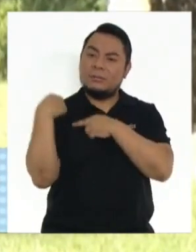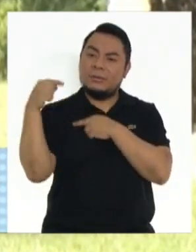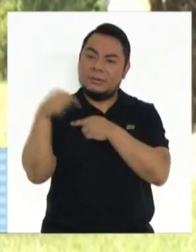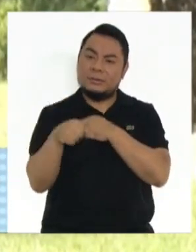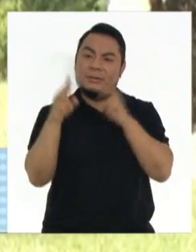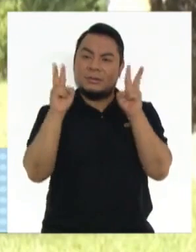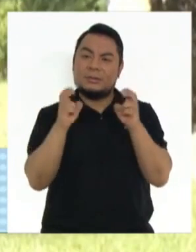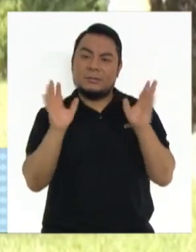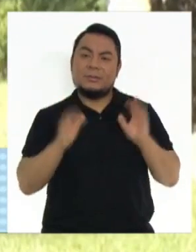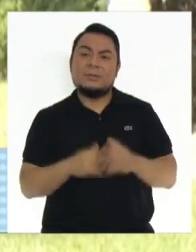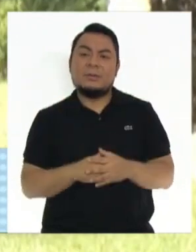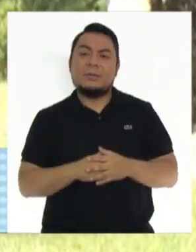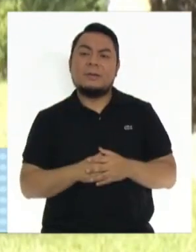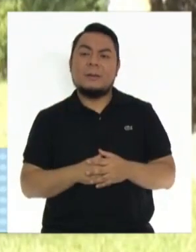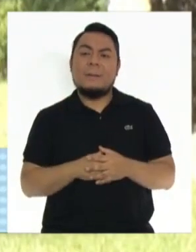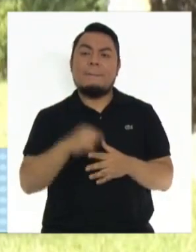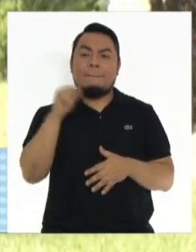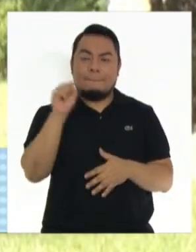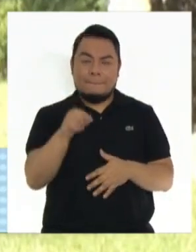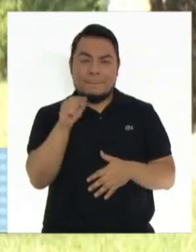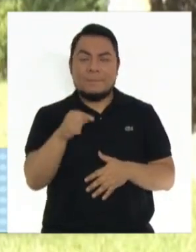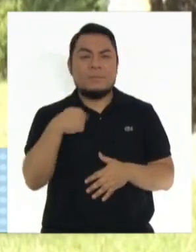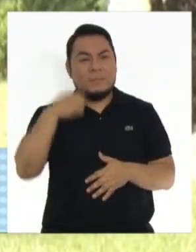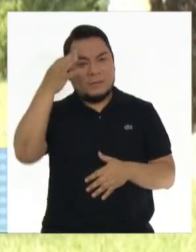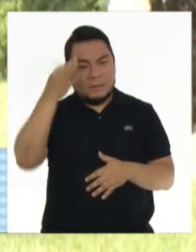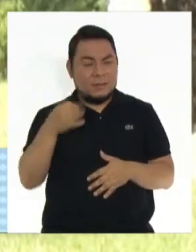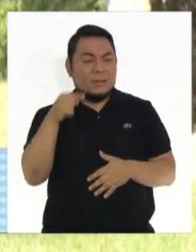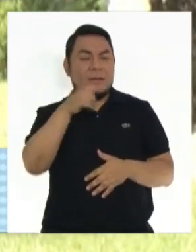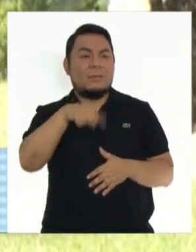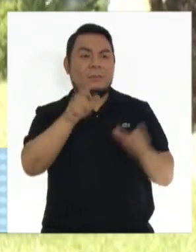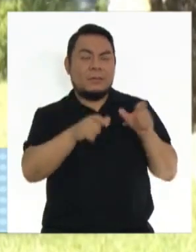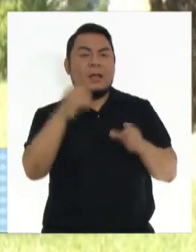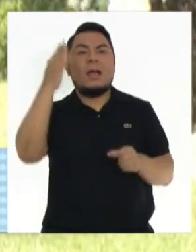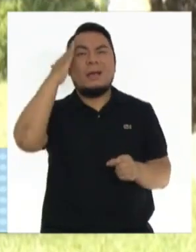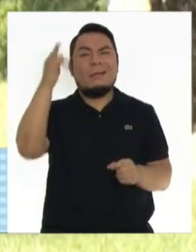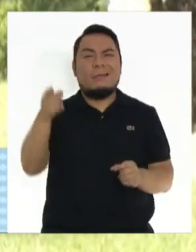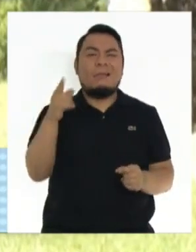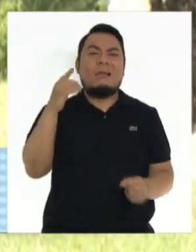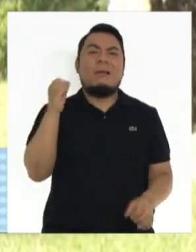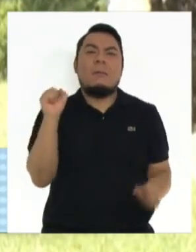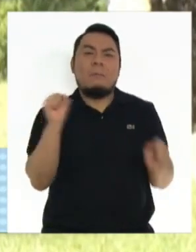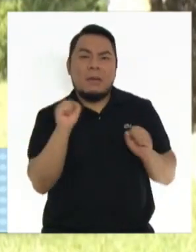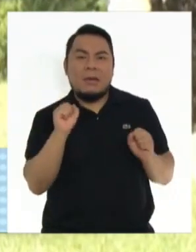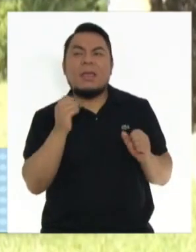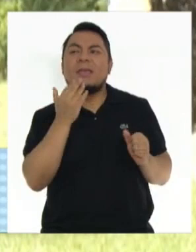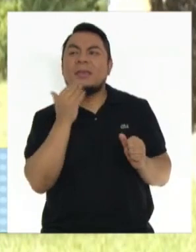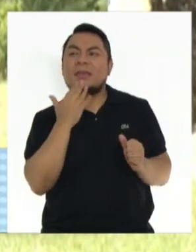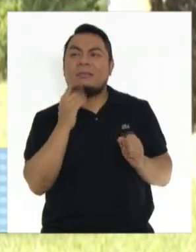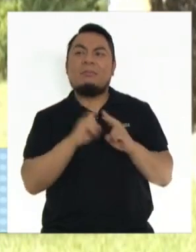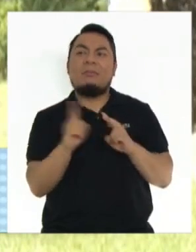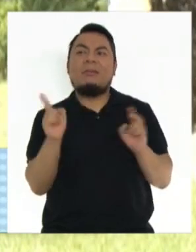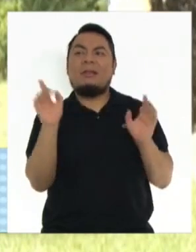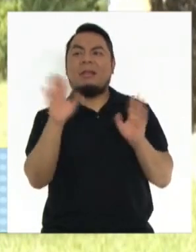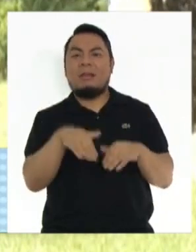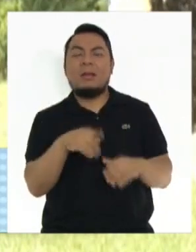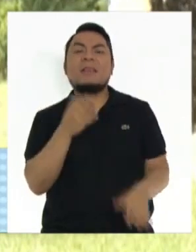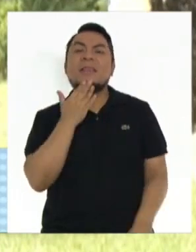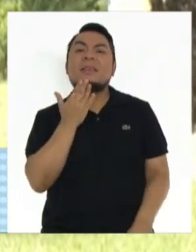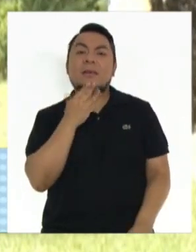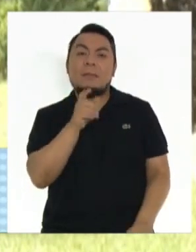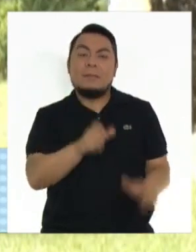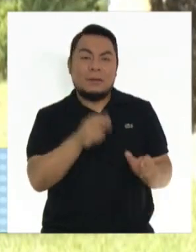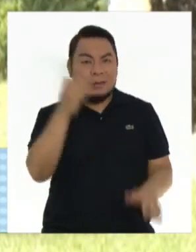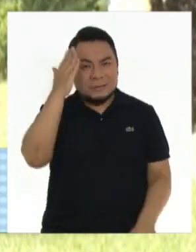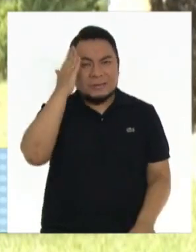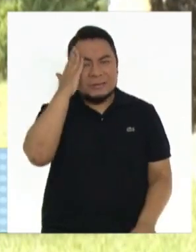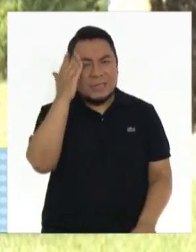esto? Eso creo que tiene que ayudar a formar también un voto o la conciencia